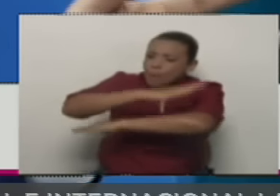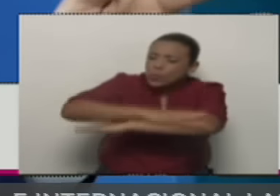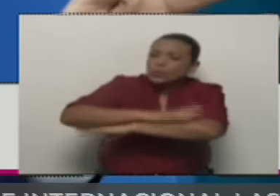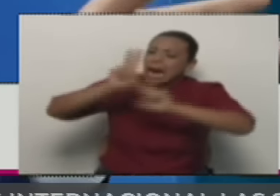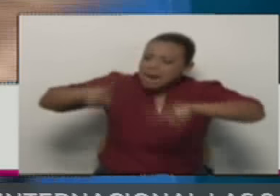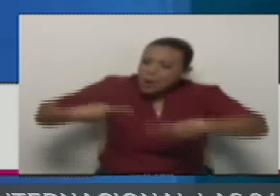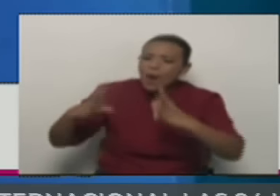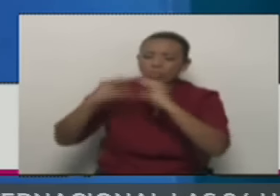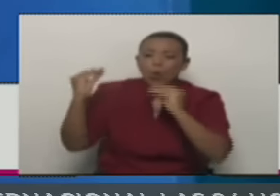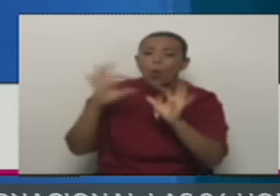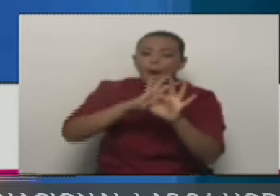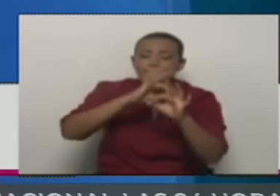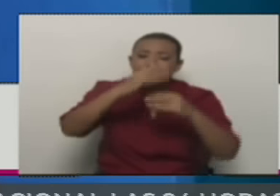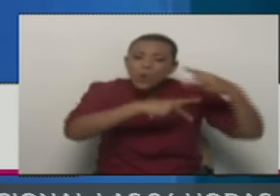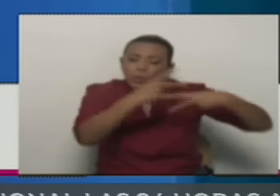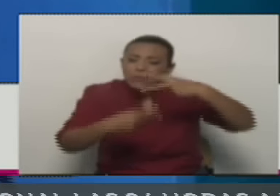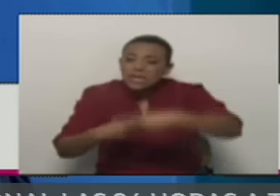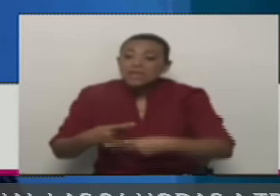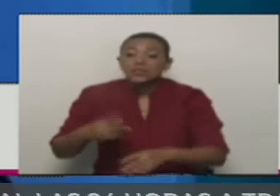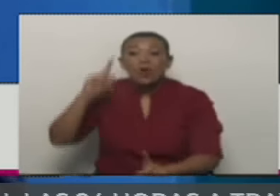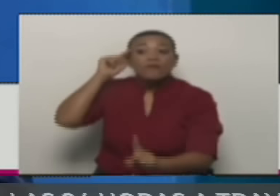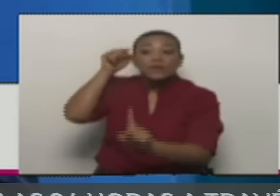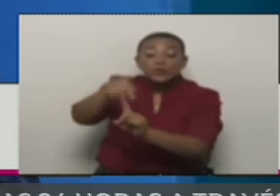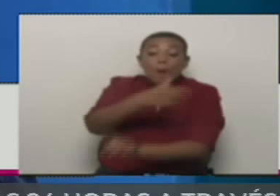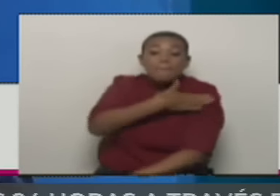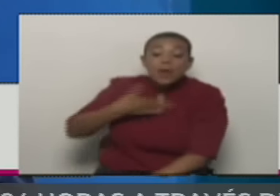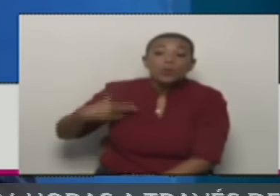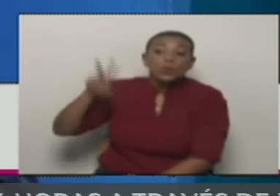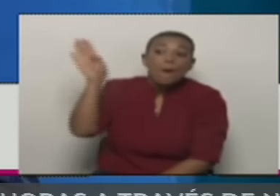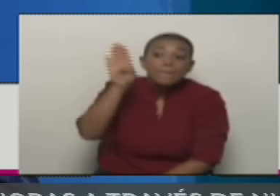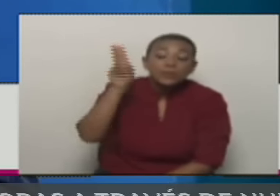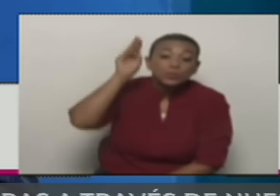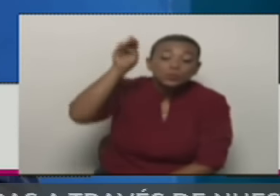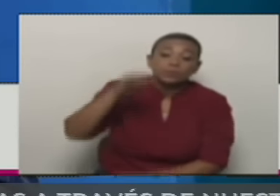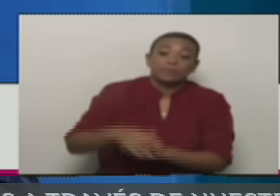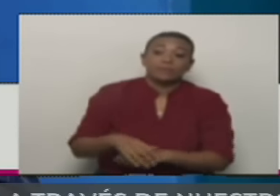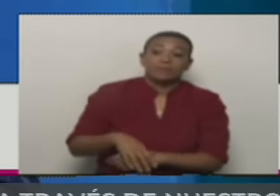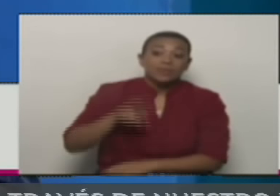renovado en función de un país. Nosotros tenemos la responsabilidad de conducir un país.